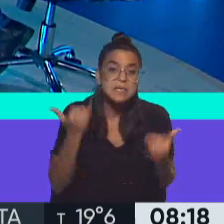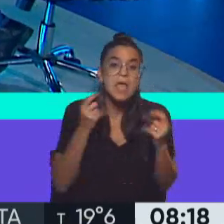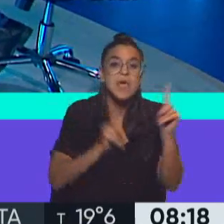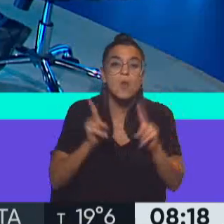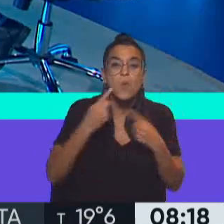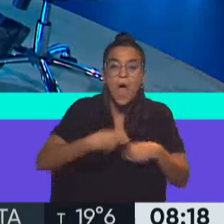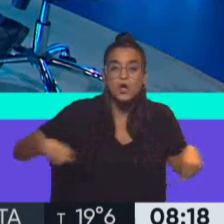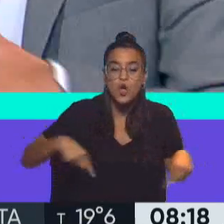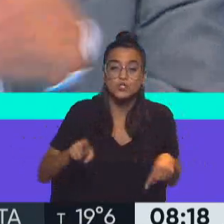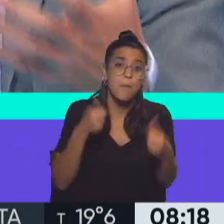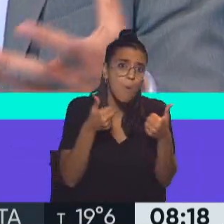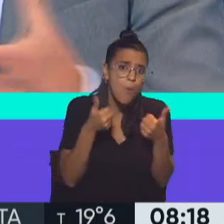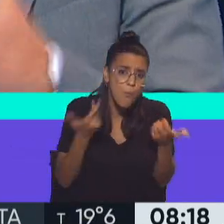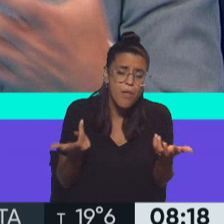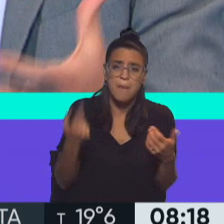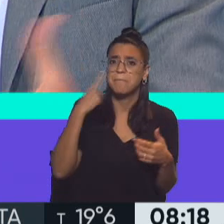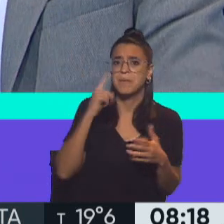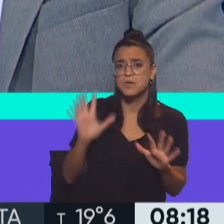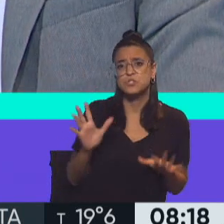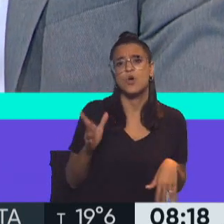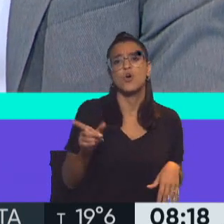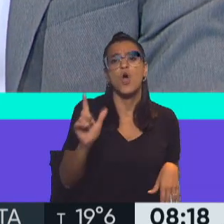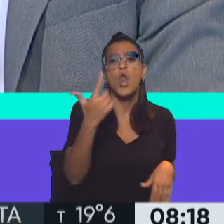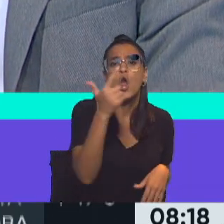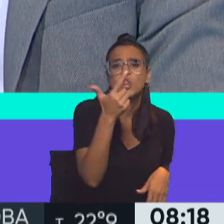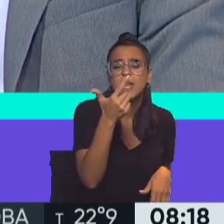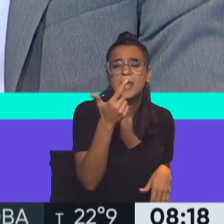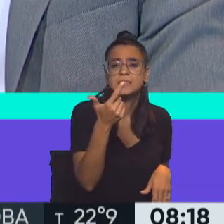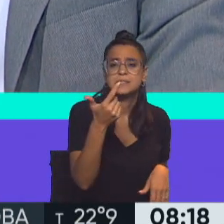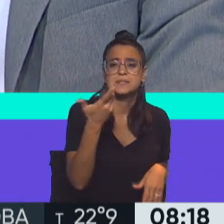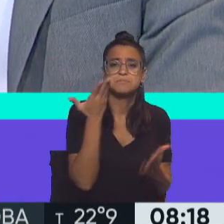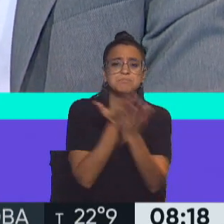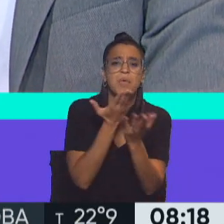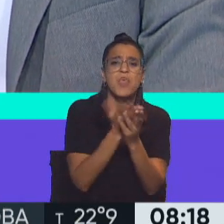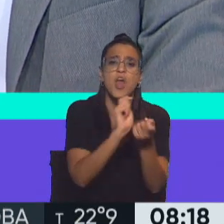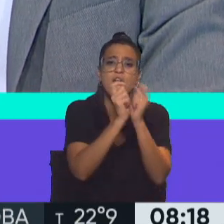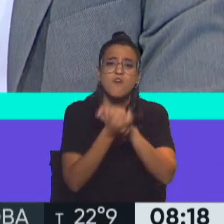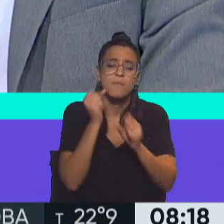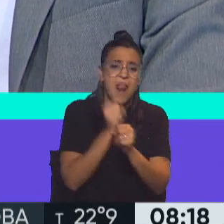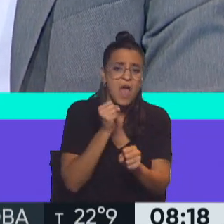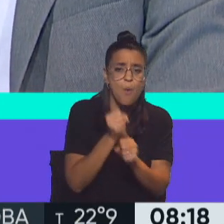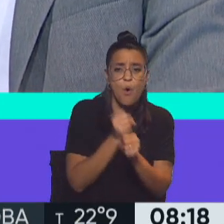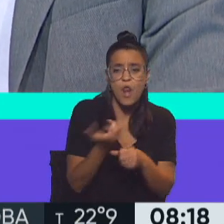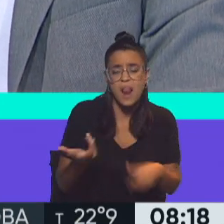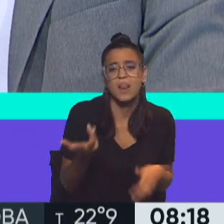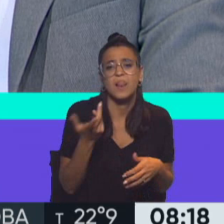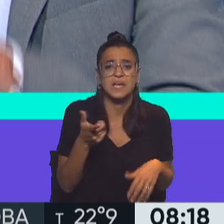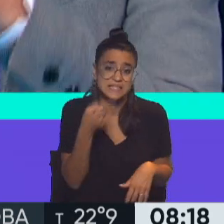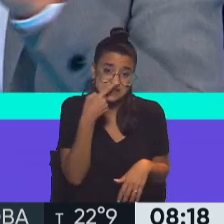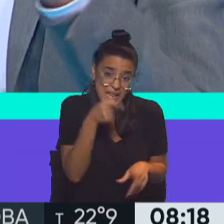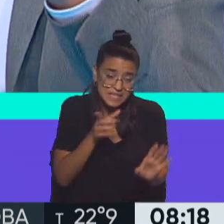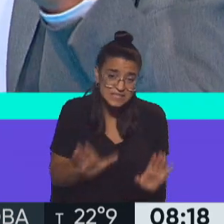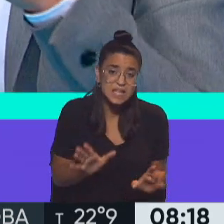que están muy bien, da la impresión que vos no tenés un pedido de reforma laboral ni previsional, lo cual es